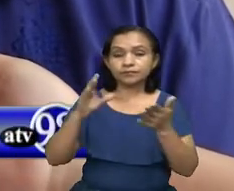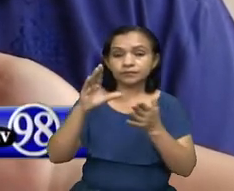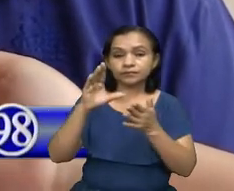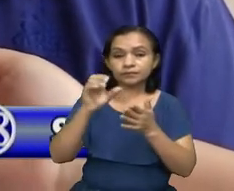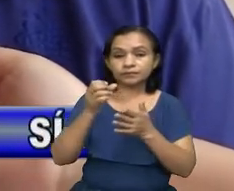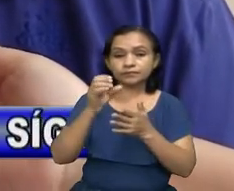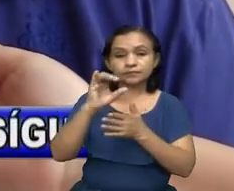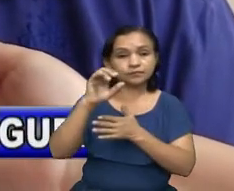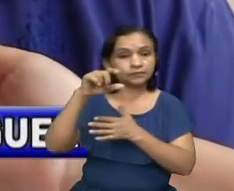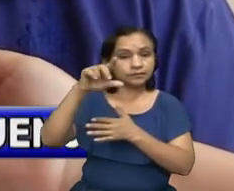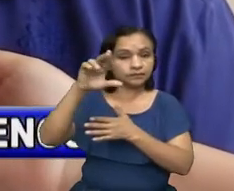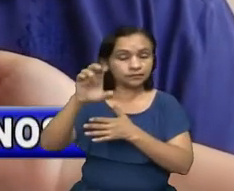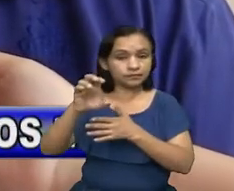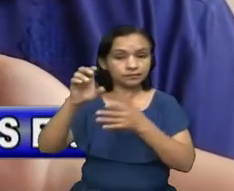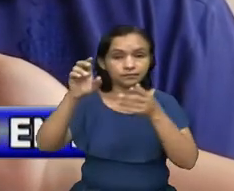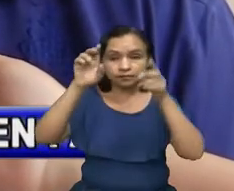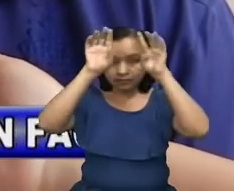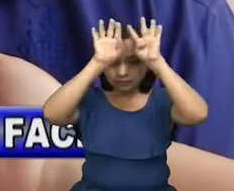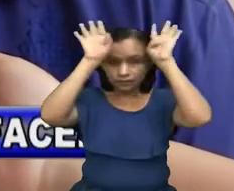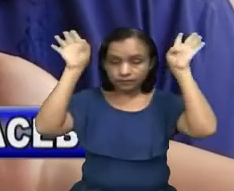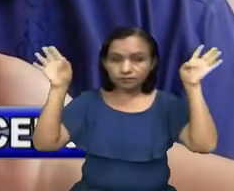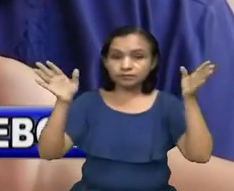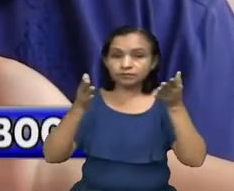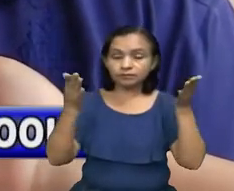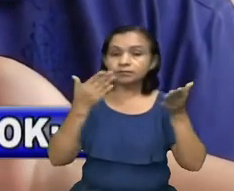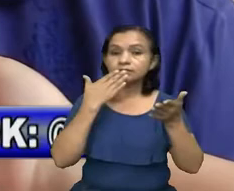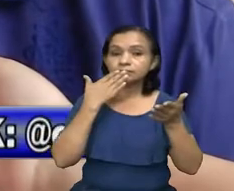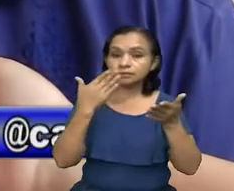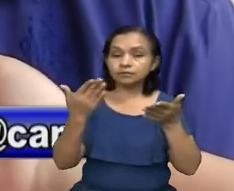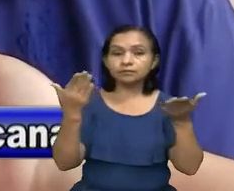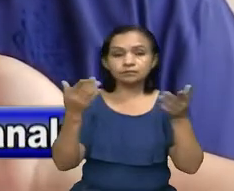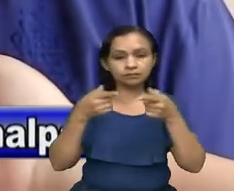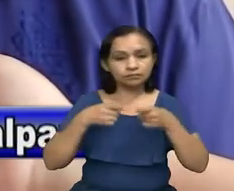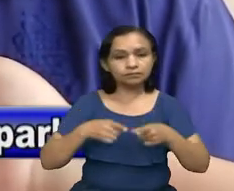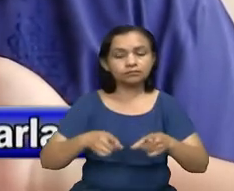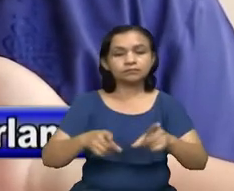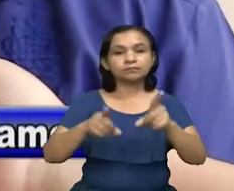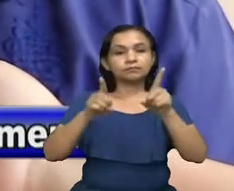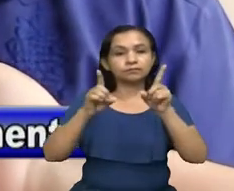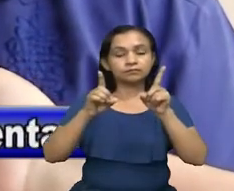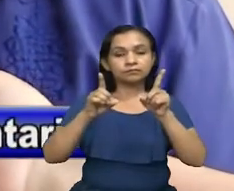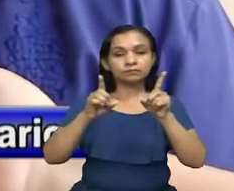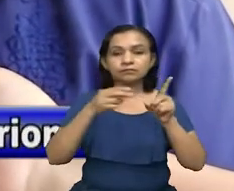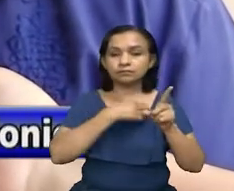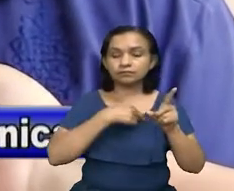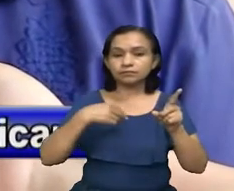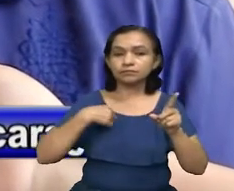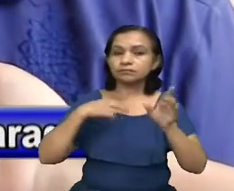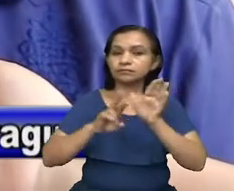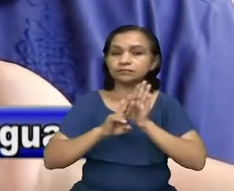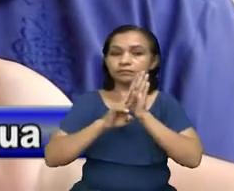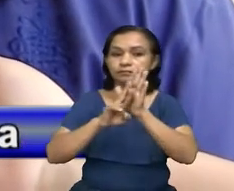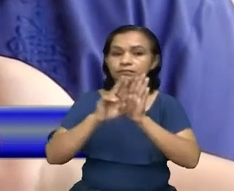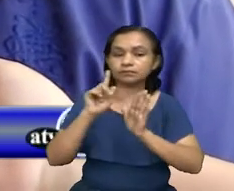Dirian Heng es realmente justo y digno, porque en él se va a representar a todas las comunidades originarias